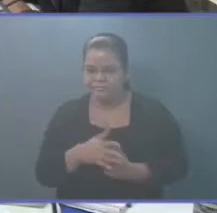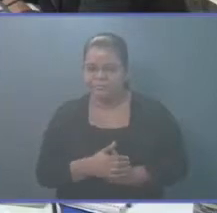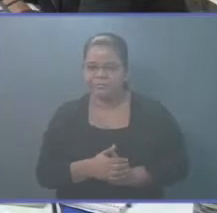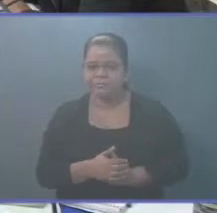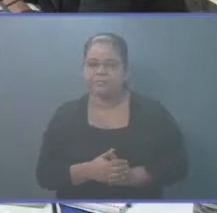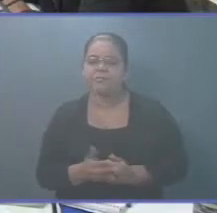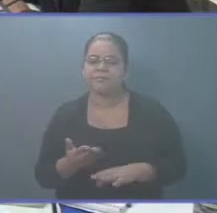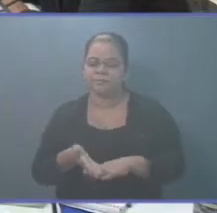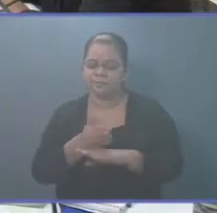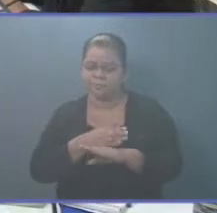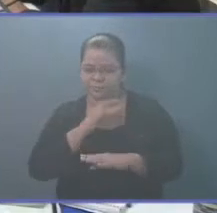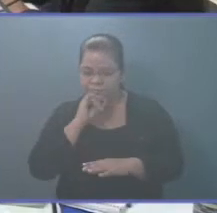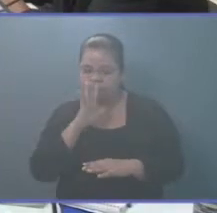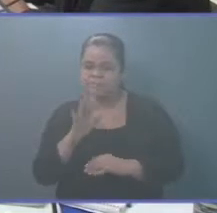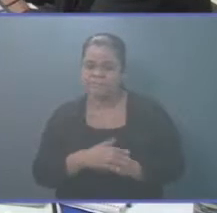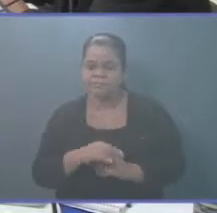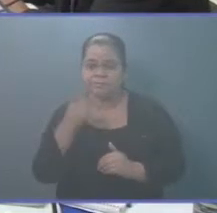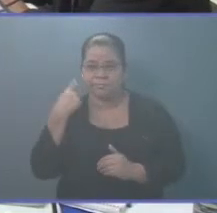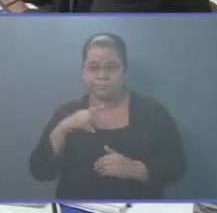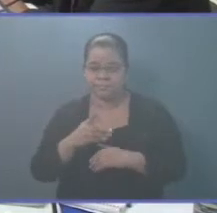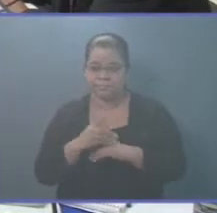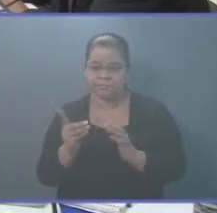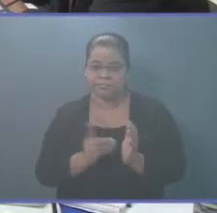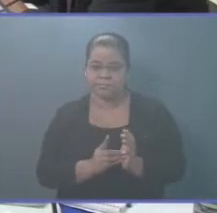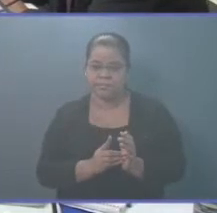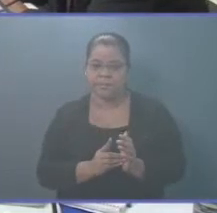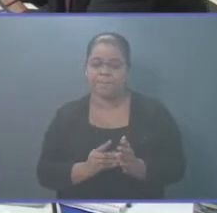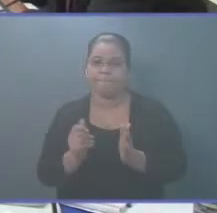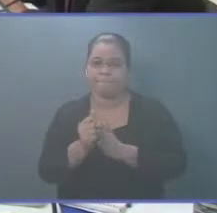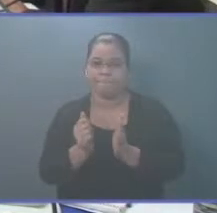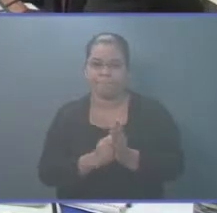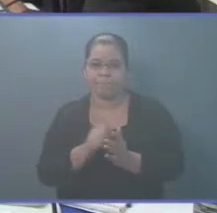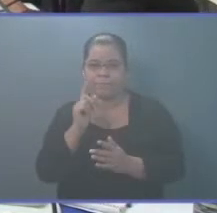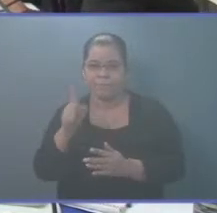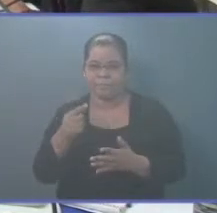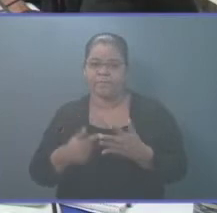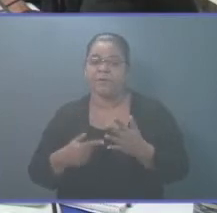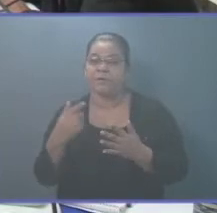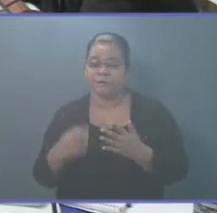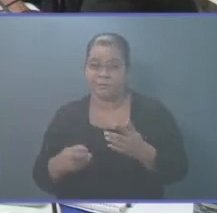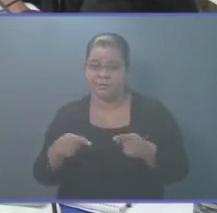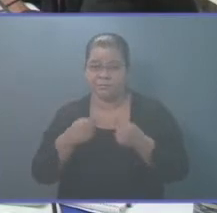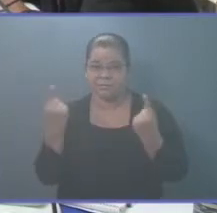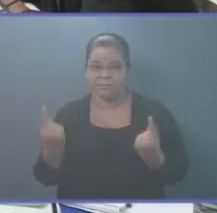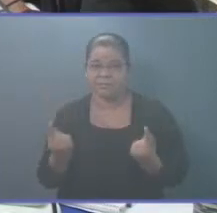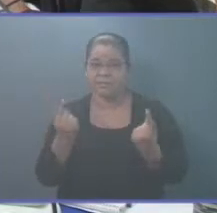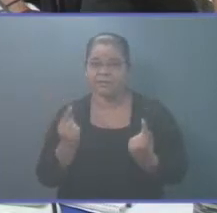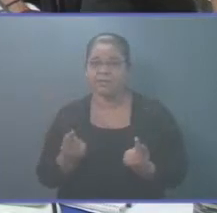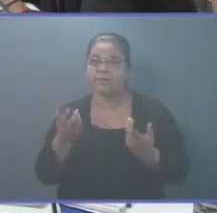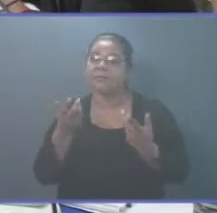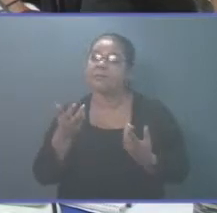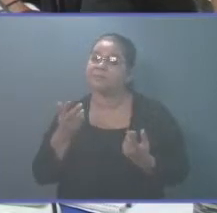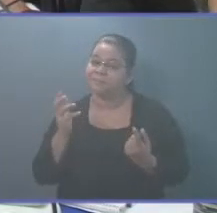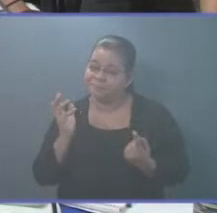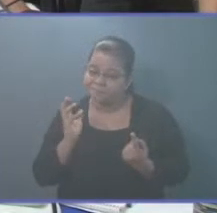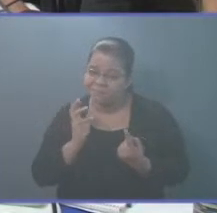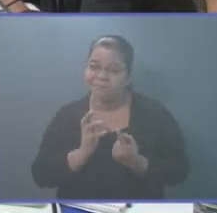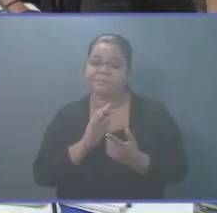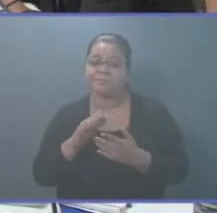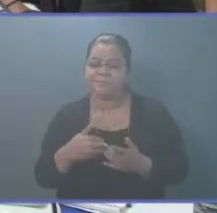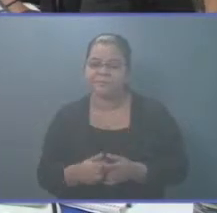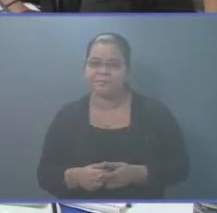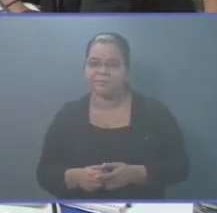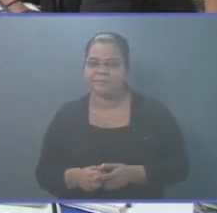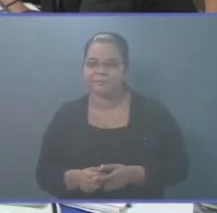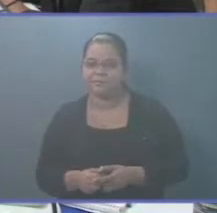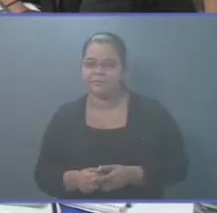lo mencionaba el señor diputado, el artículo 1 de la Ley contra el Crimen Organizado regula dos supuestos de competencia